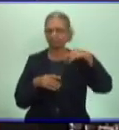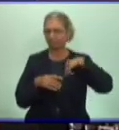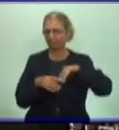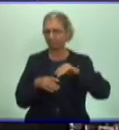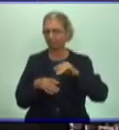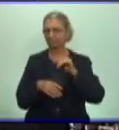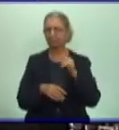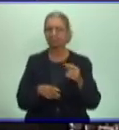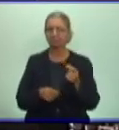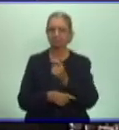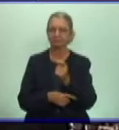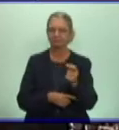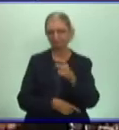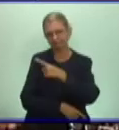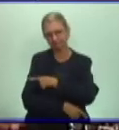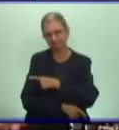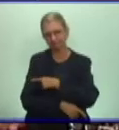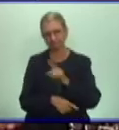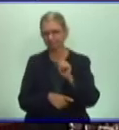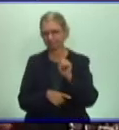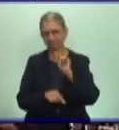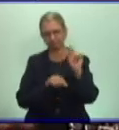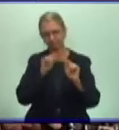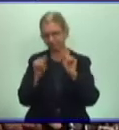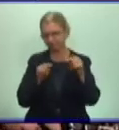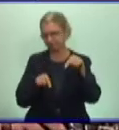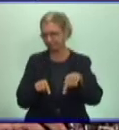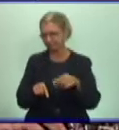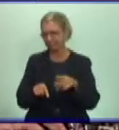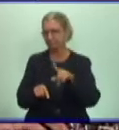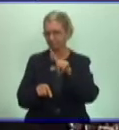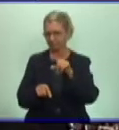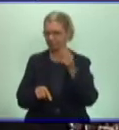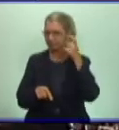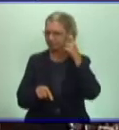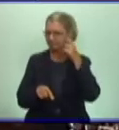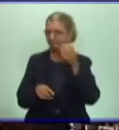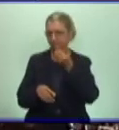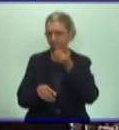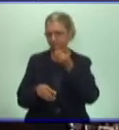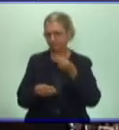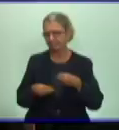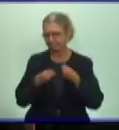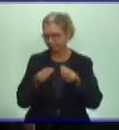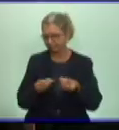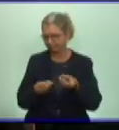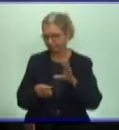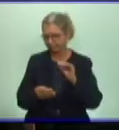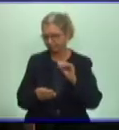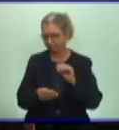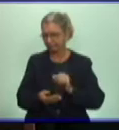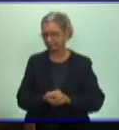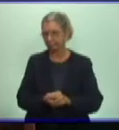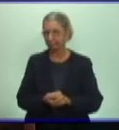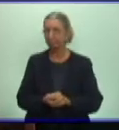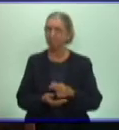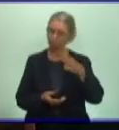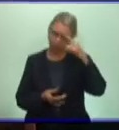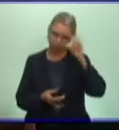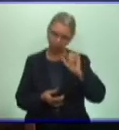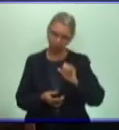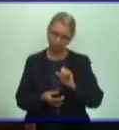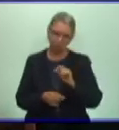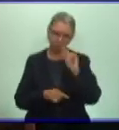sí, que no hayan sido preguntadas hasta ahora y que merezcan un destaque antes que pase más el tiempo. Sí, hay una pregunta